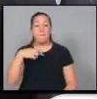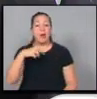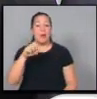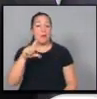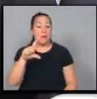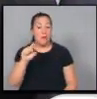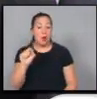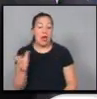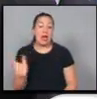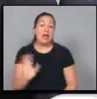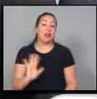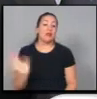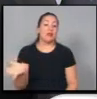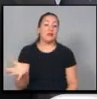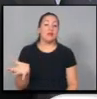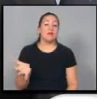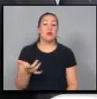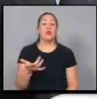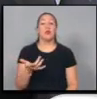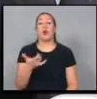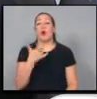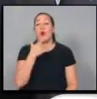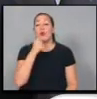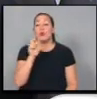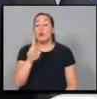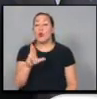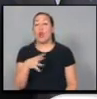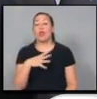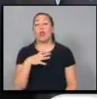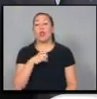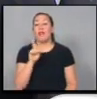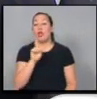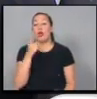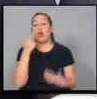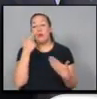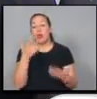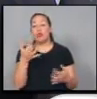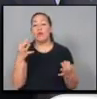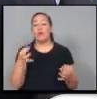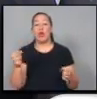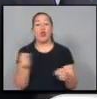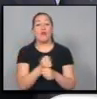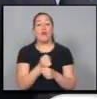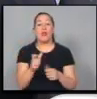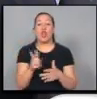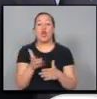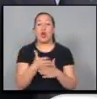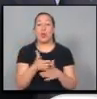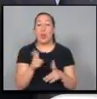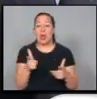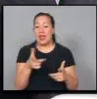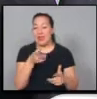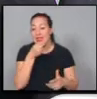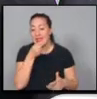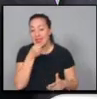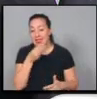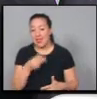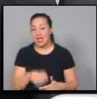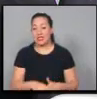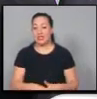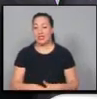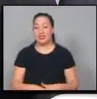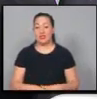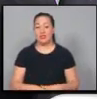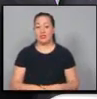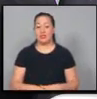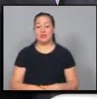hay. No tenemos. Suar todavía no blanqueó una novia nueva. Ah, es otro perfil, ¿no? ¿Eh? Es otro perfil de Suar. ¿Para qué